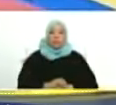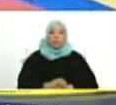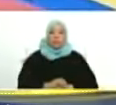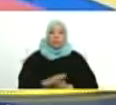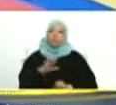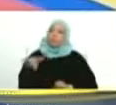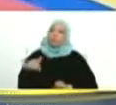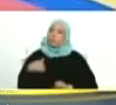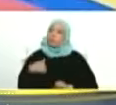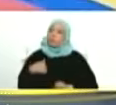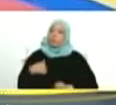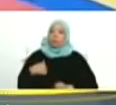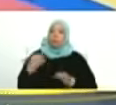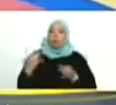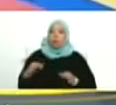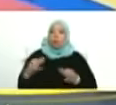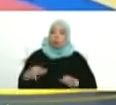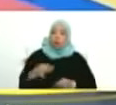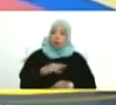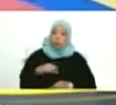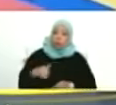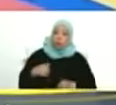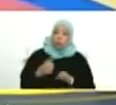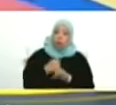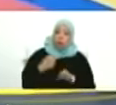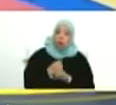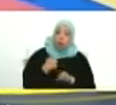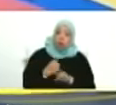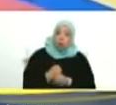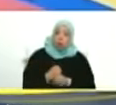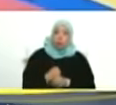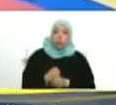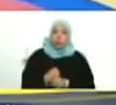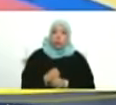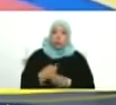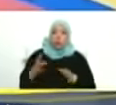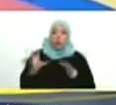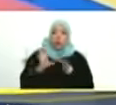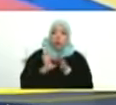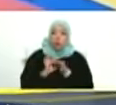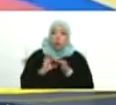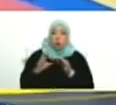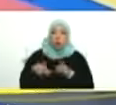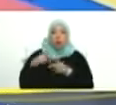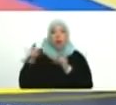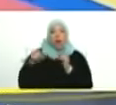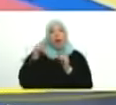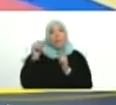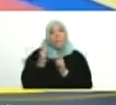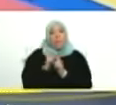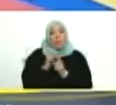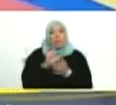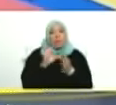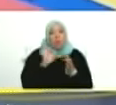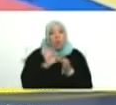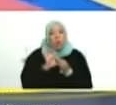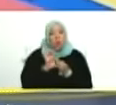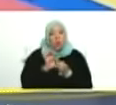Nosotros, los de a pie, tenemos que estar férreamente unidos, espiritualmente unidos,